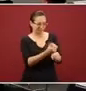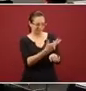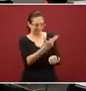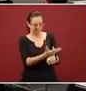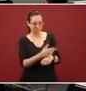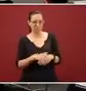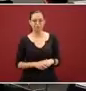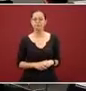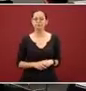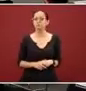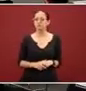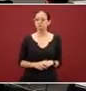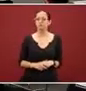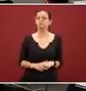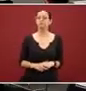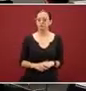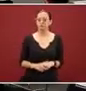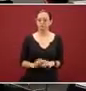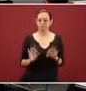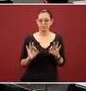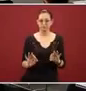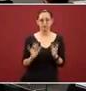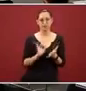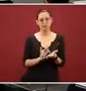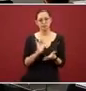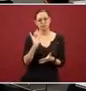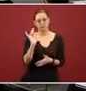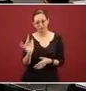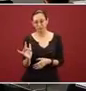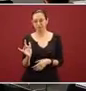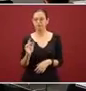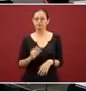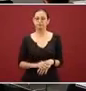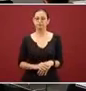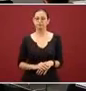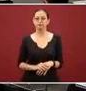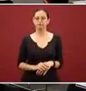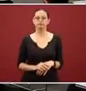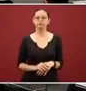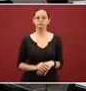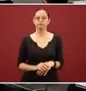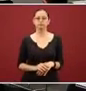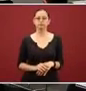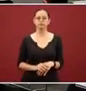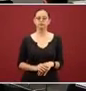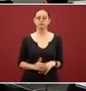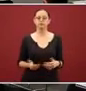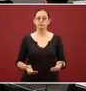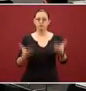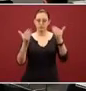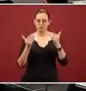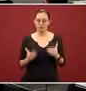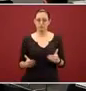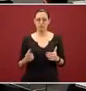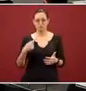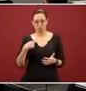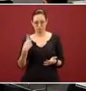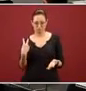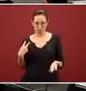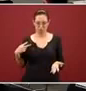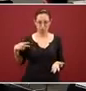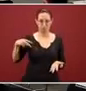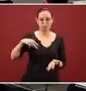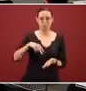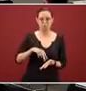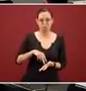Perfecto. Muchas gracias, doctora Alomía. A continuación, me voy a permitir ponerme de pie